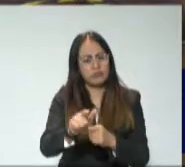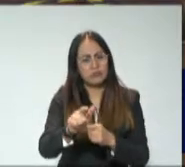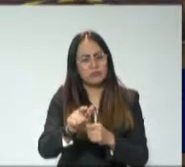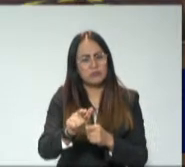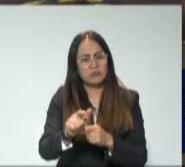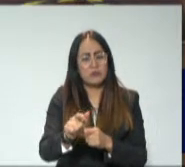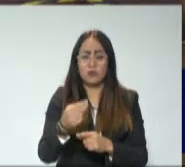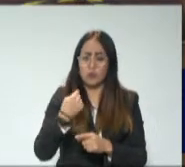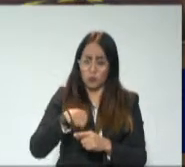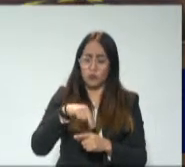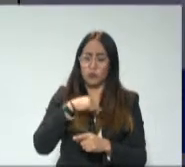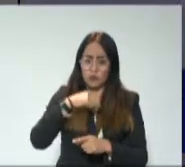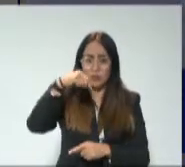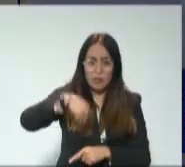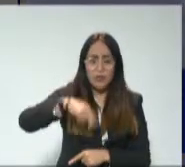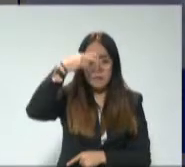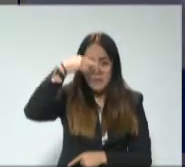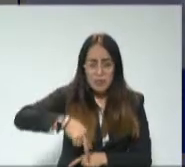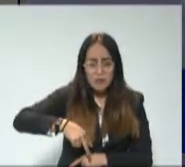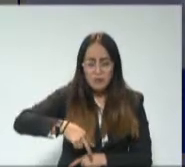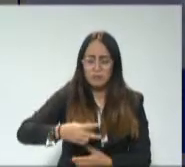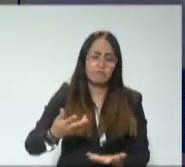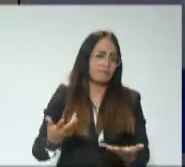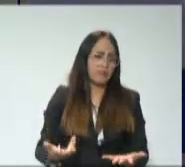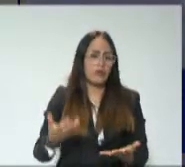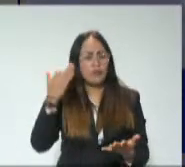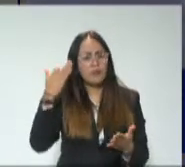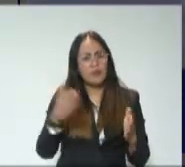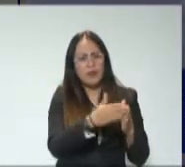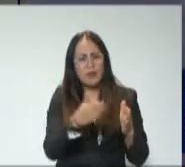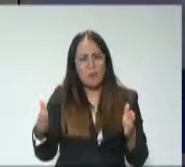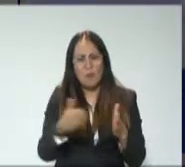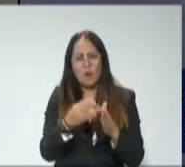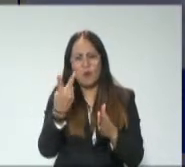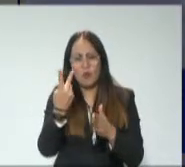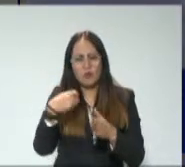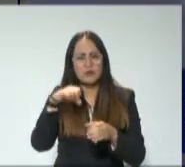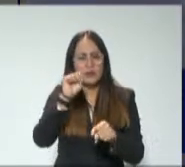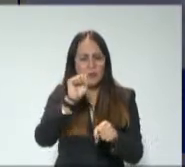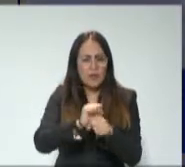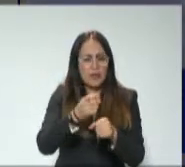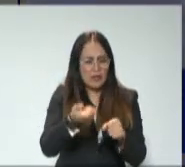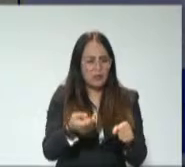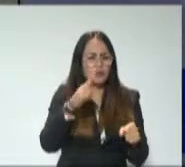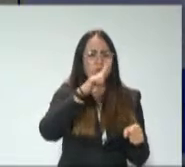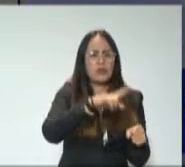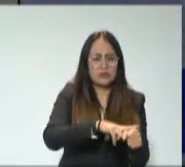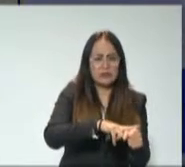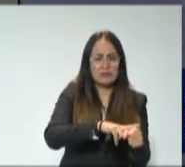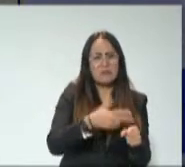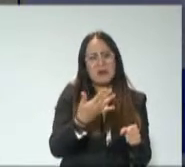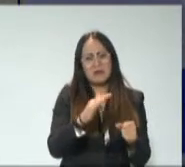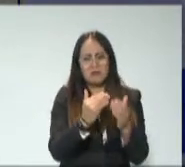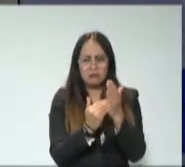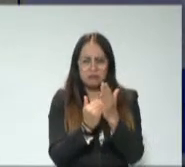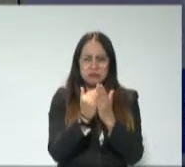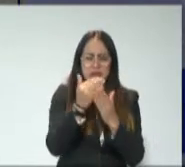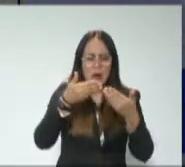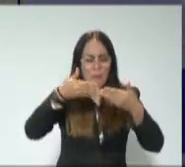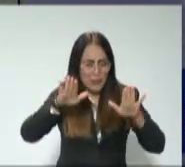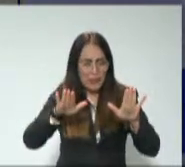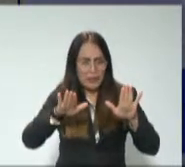no podemos decir que existe que durante ese tiempo los sistemas de salud y hospitalización no se vean rebasados después de la